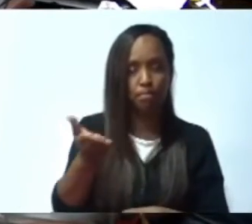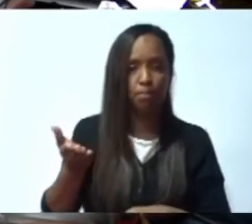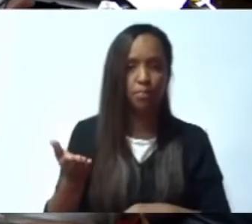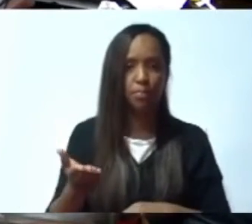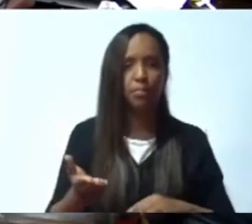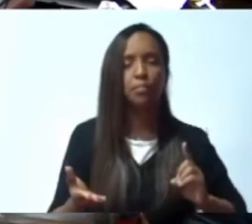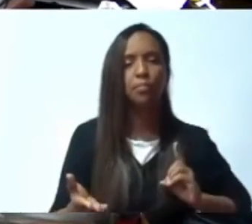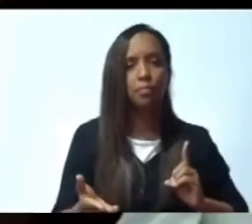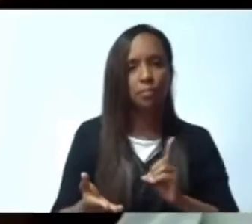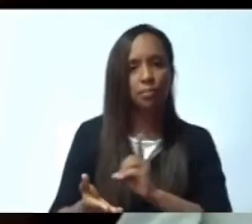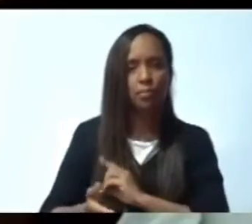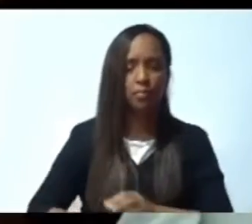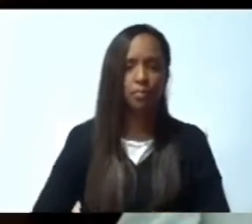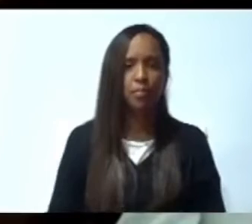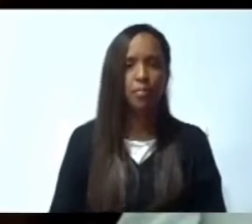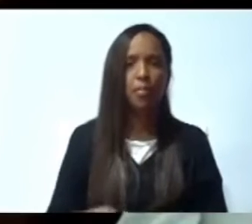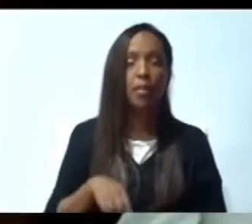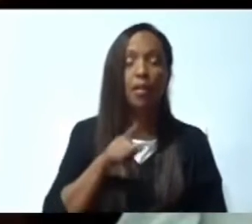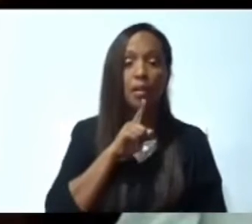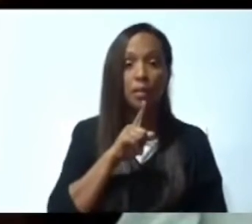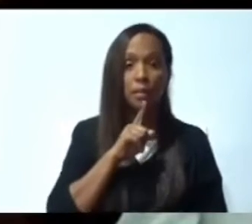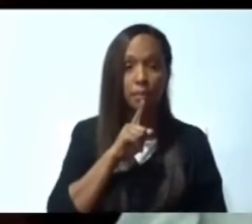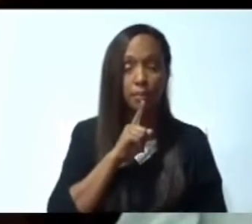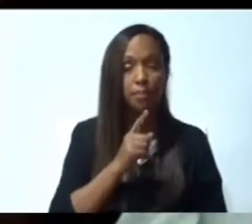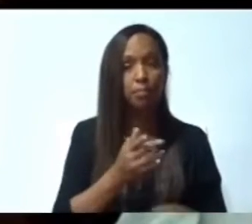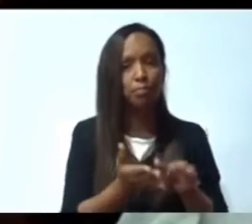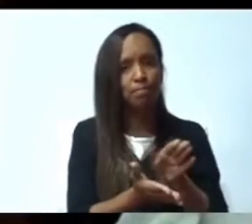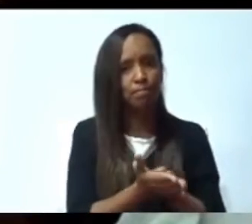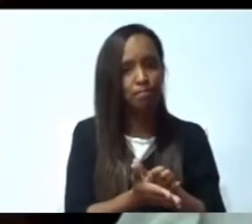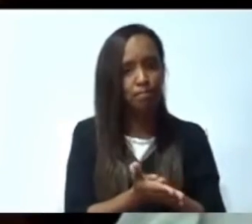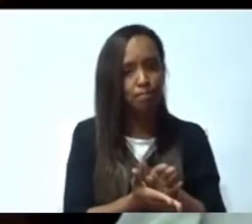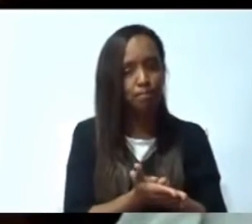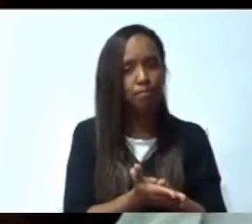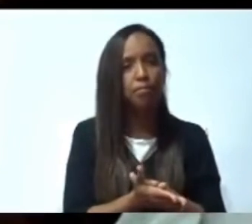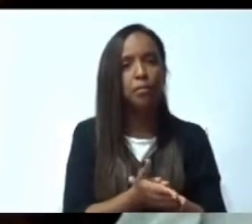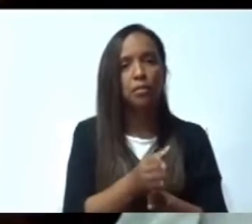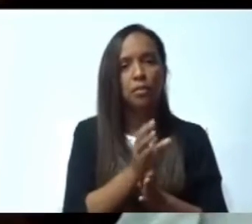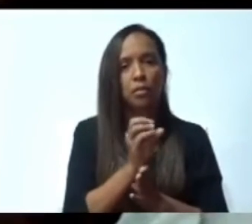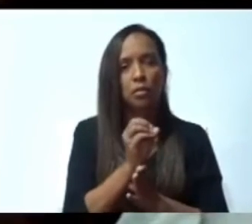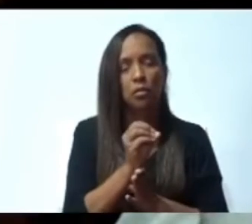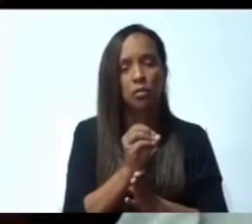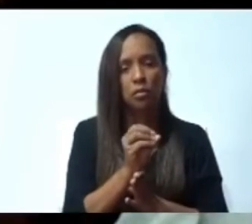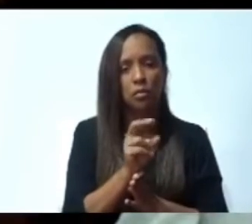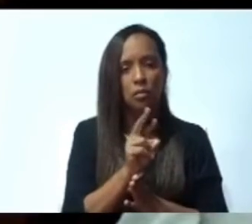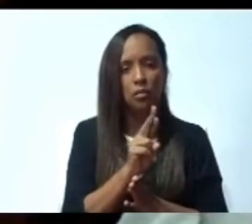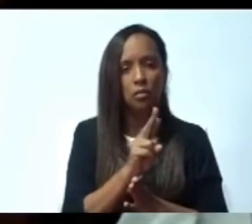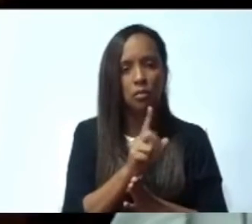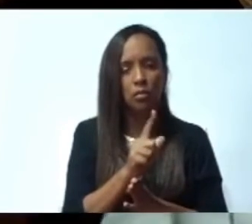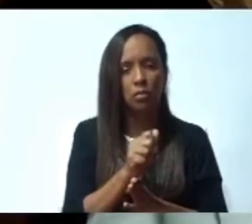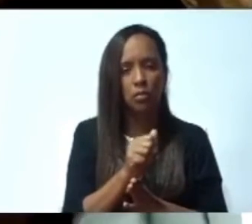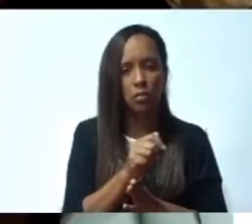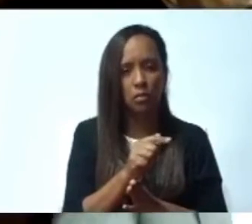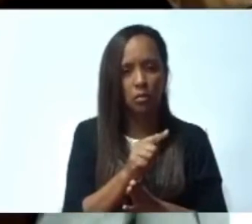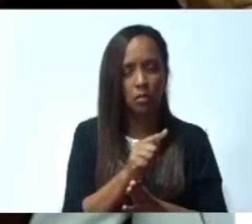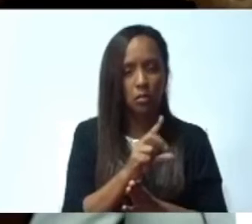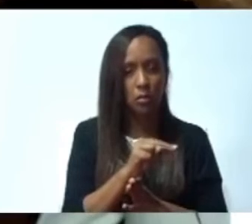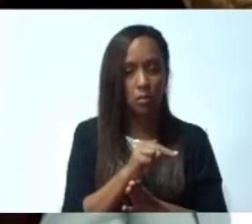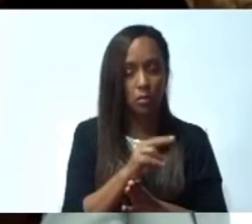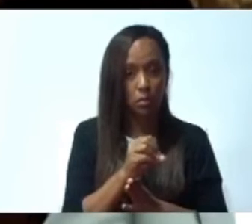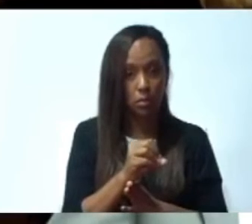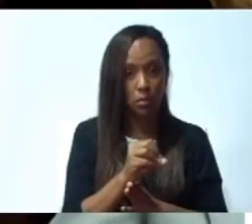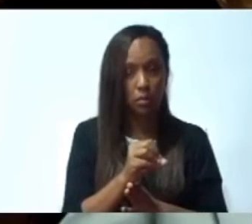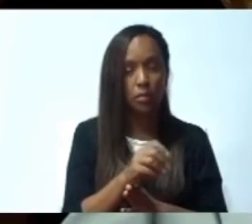Jorge Villegas y al vocero de nuestra bancada, al diputado Omar Fernández, por esta